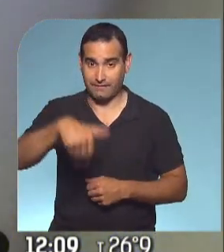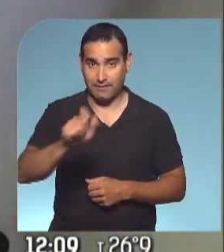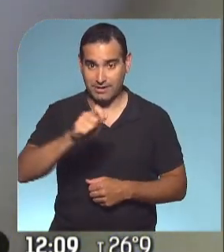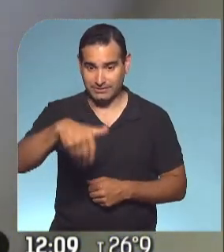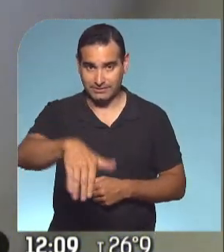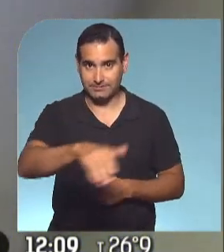meses